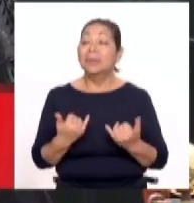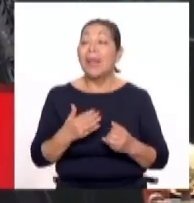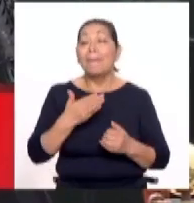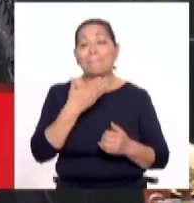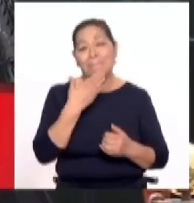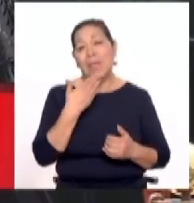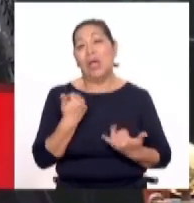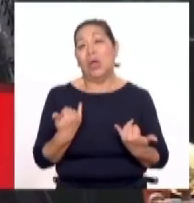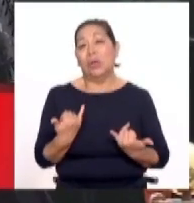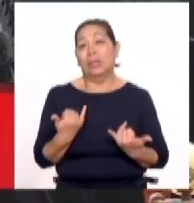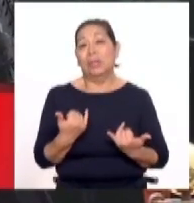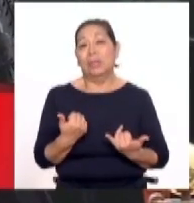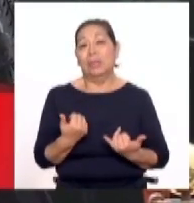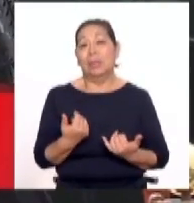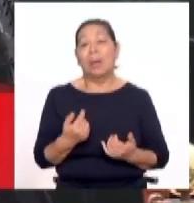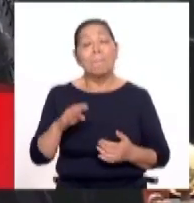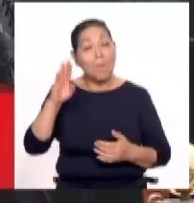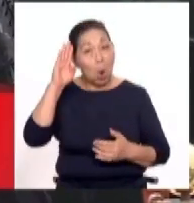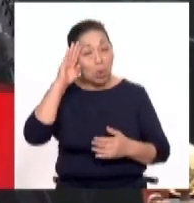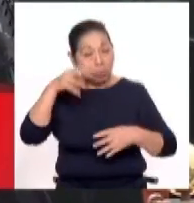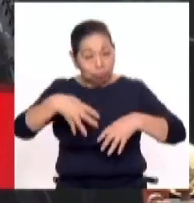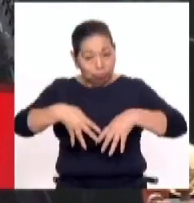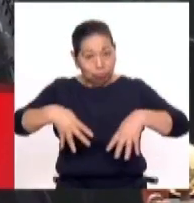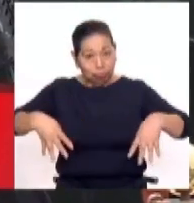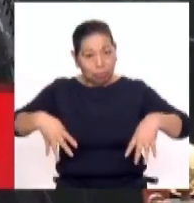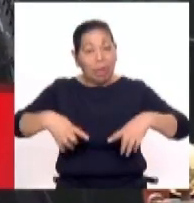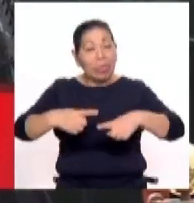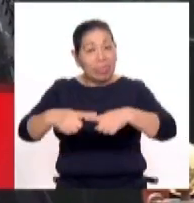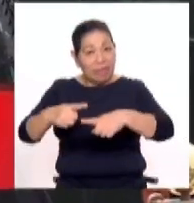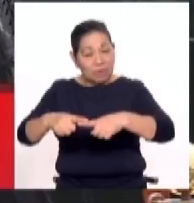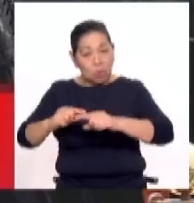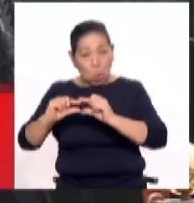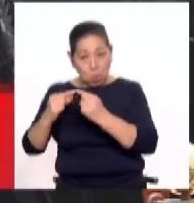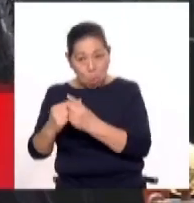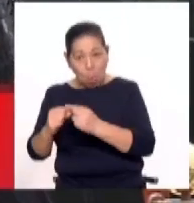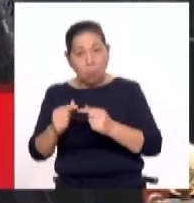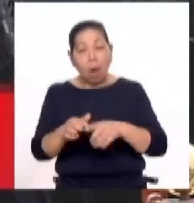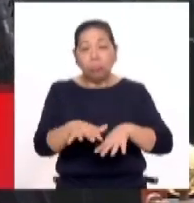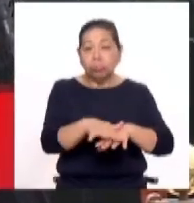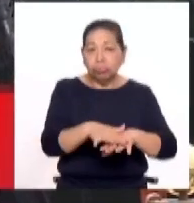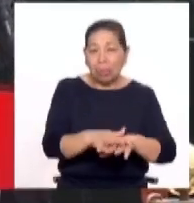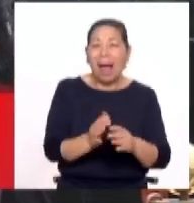Obviamente, este personal policial sale de las diferentes unidades